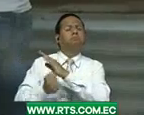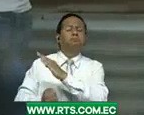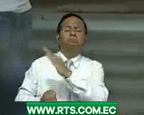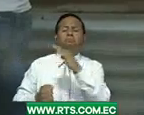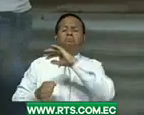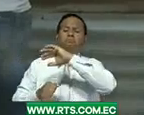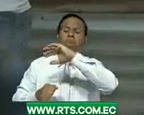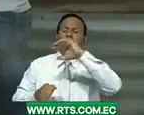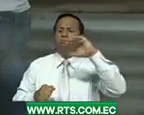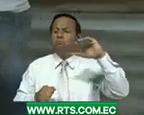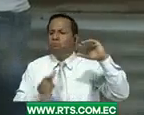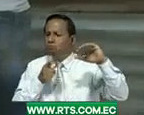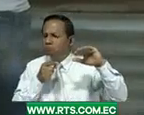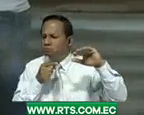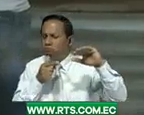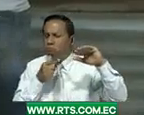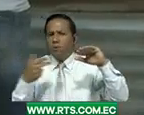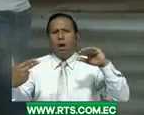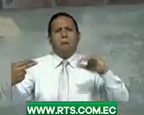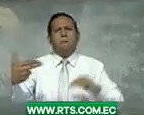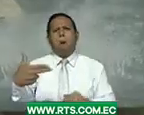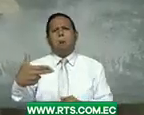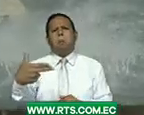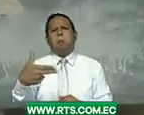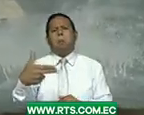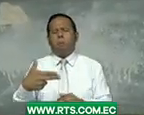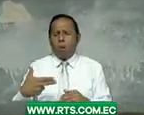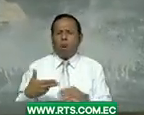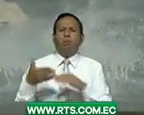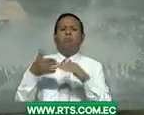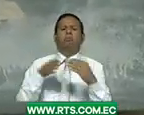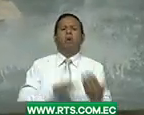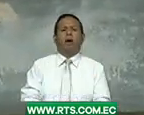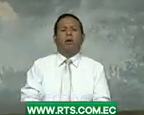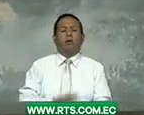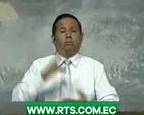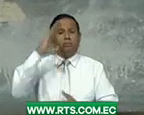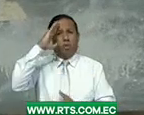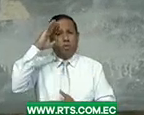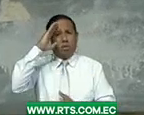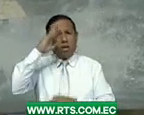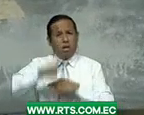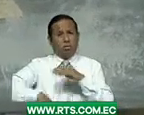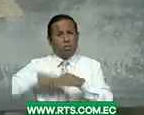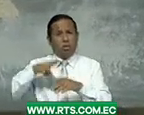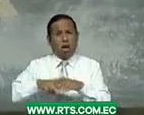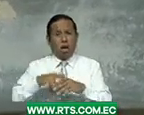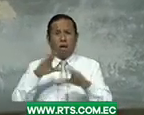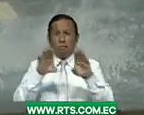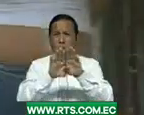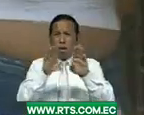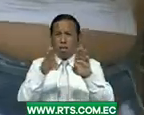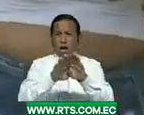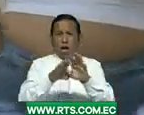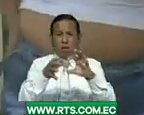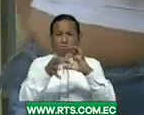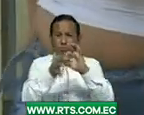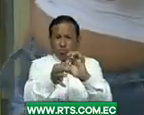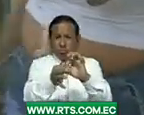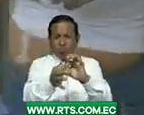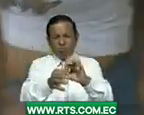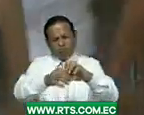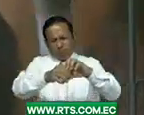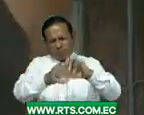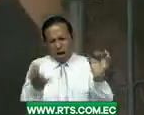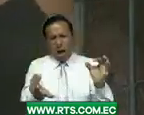la cortina recibió varios impactos de bala. Agentes de la Policía Nacional tuvieron que romper los candados en la puerta. En el exterior